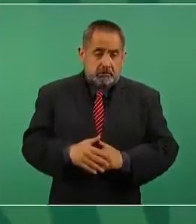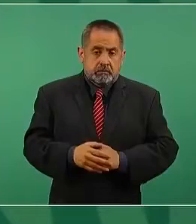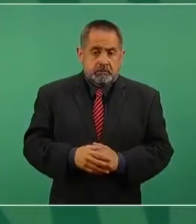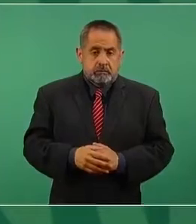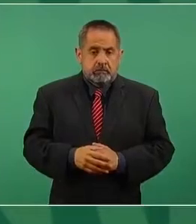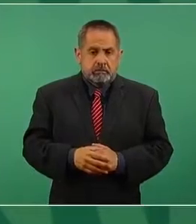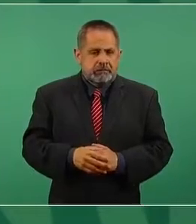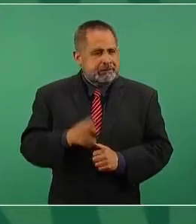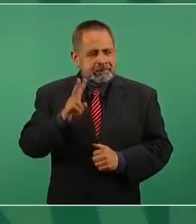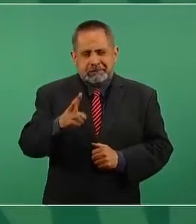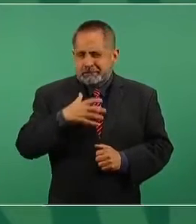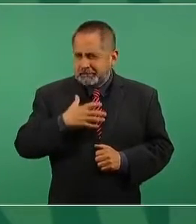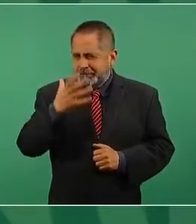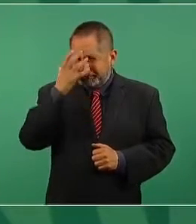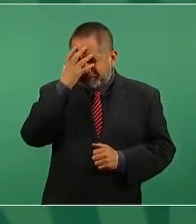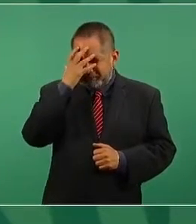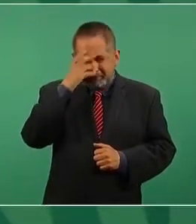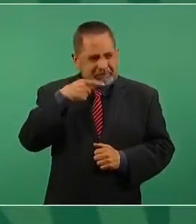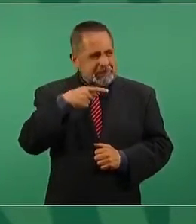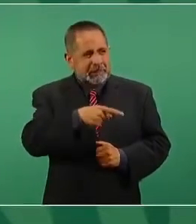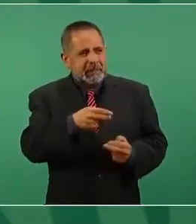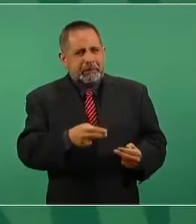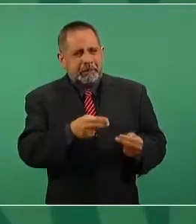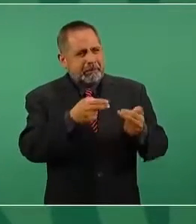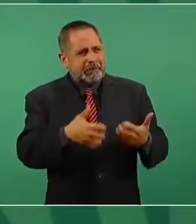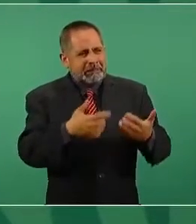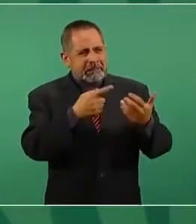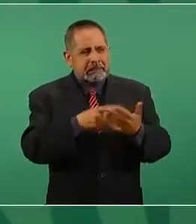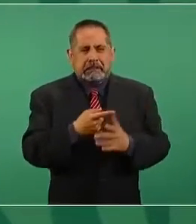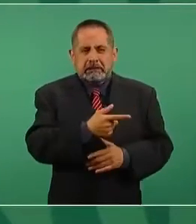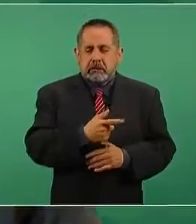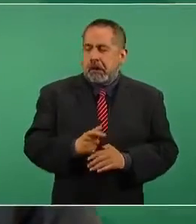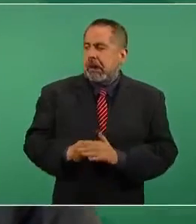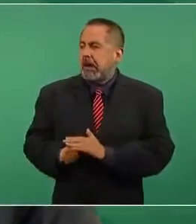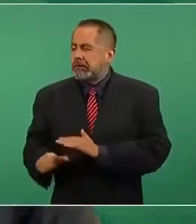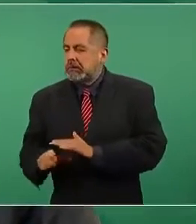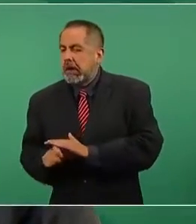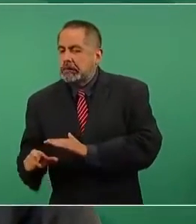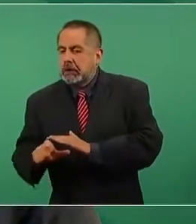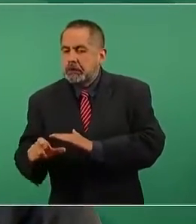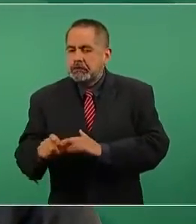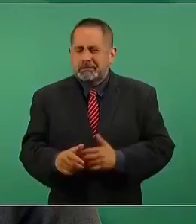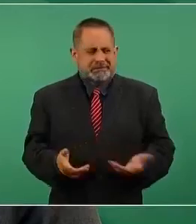Además es una vergüenza que estas empresas actúen así.